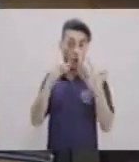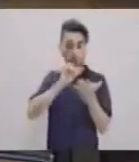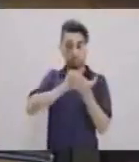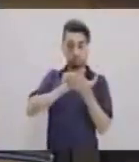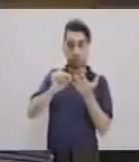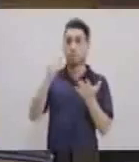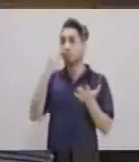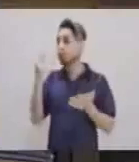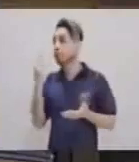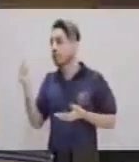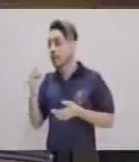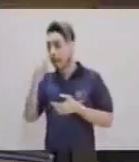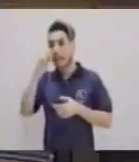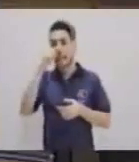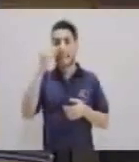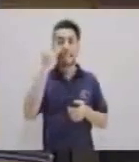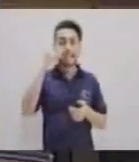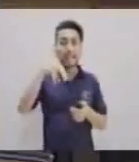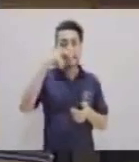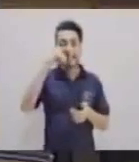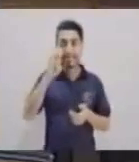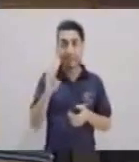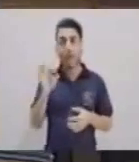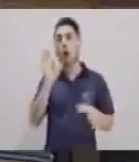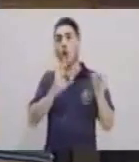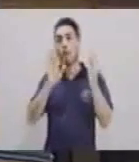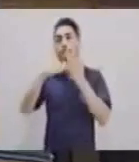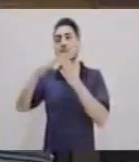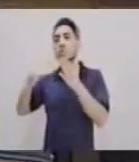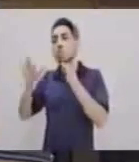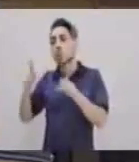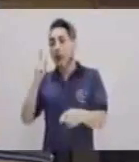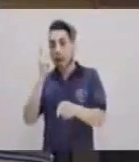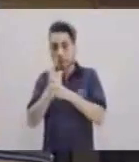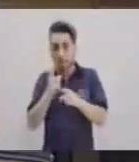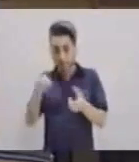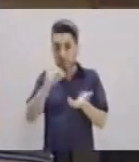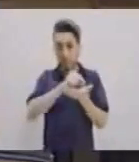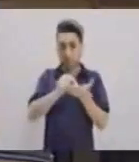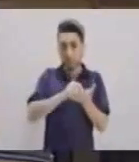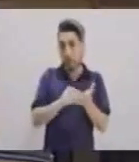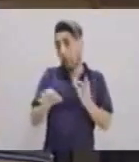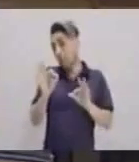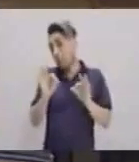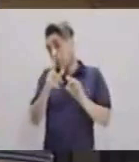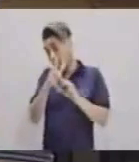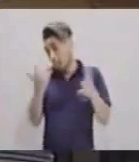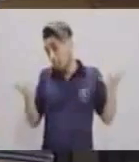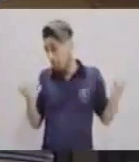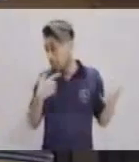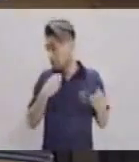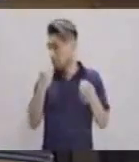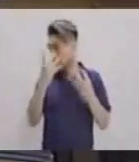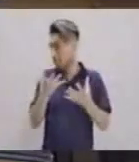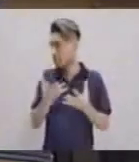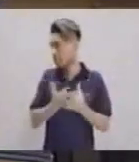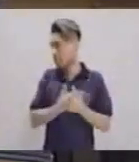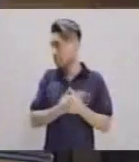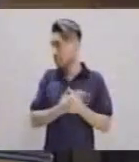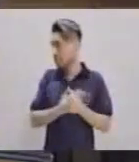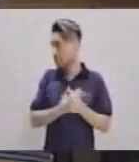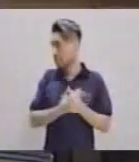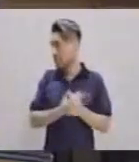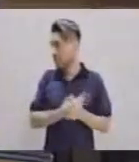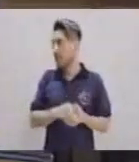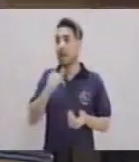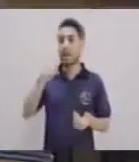tendrá que buscar algunos tintes, algunas pinturas que puedan ser apropiadas. Aunque, si usted me lo permite, quiero comentarle de que el